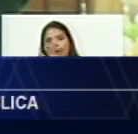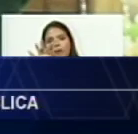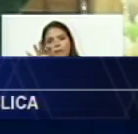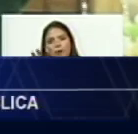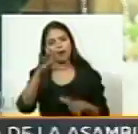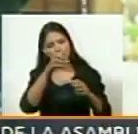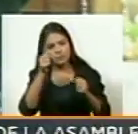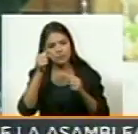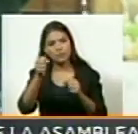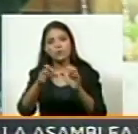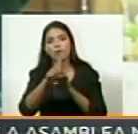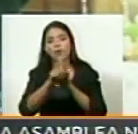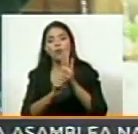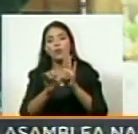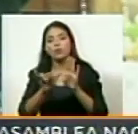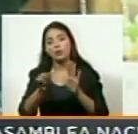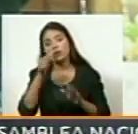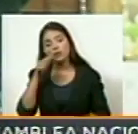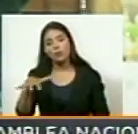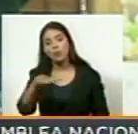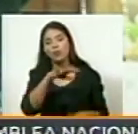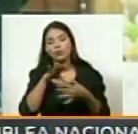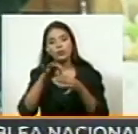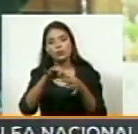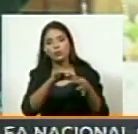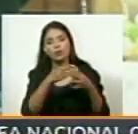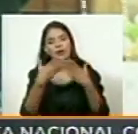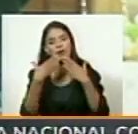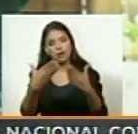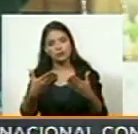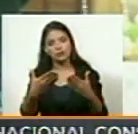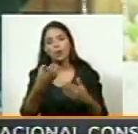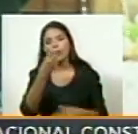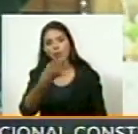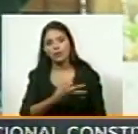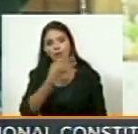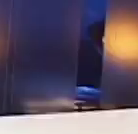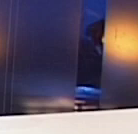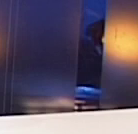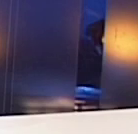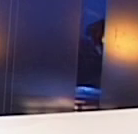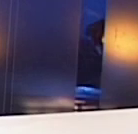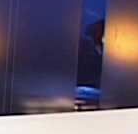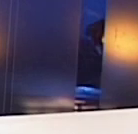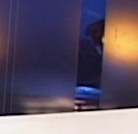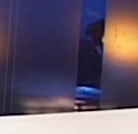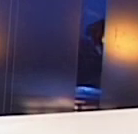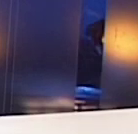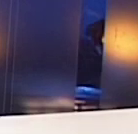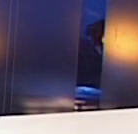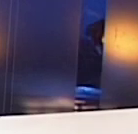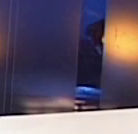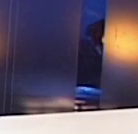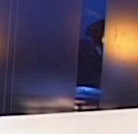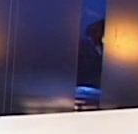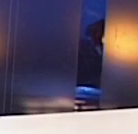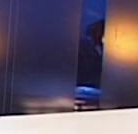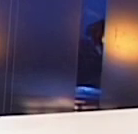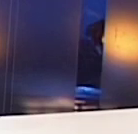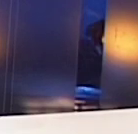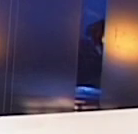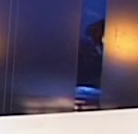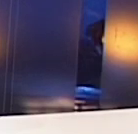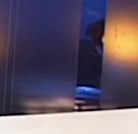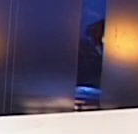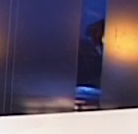la constituyente del pueblo soberano! Muchas gracias. Buenas tardes a toda Venezuela. Escuchábamos palabras del vicepresidente ejecutivo